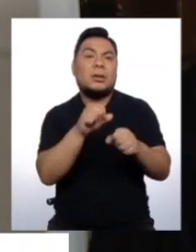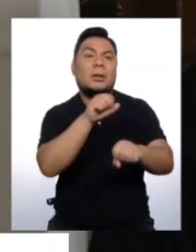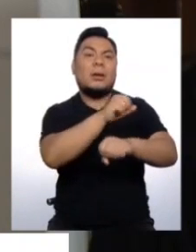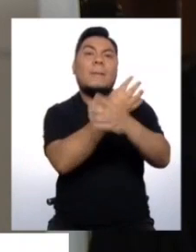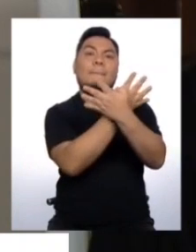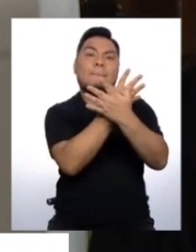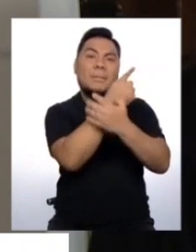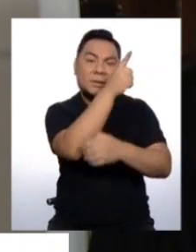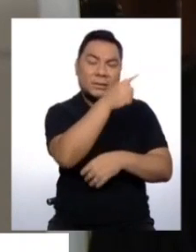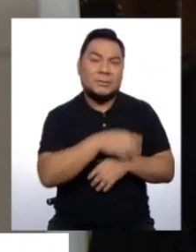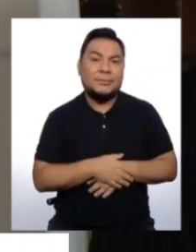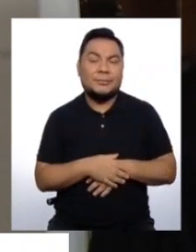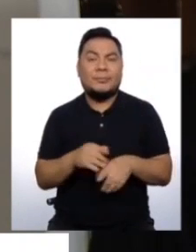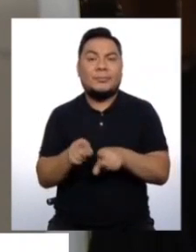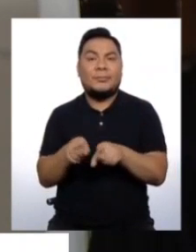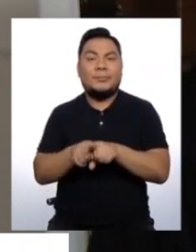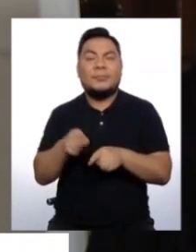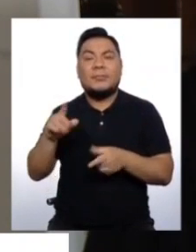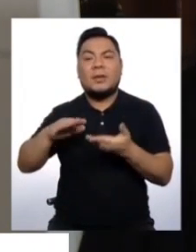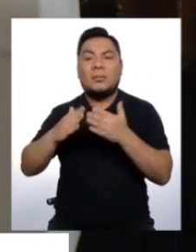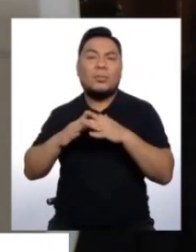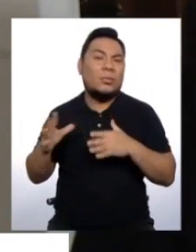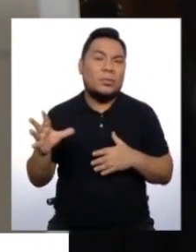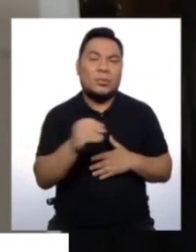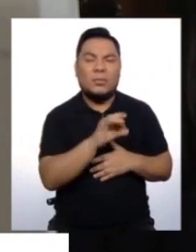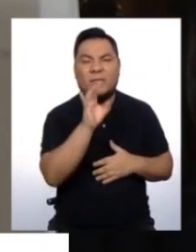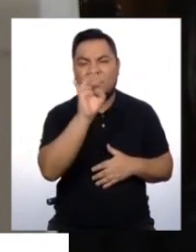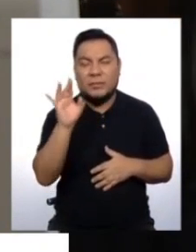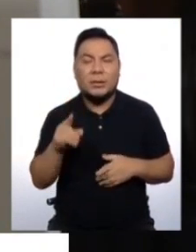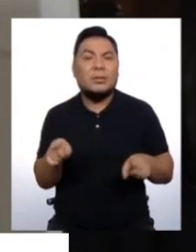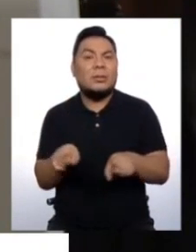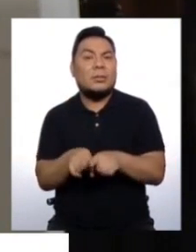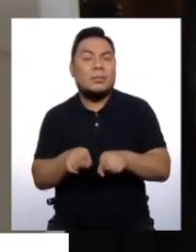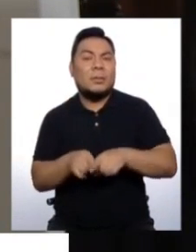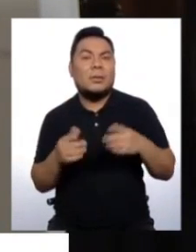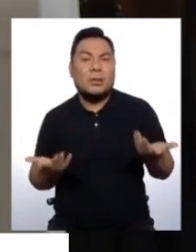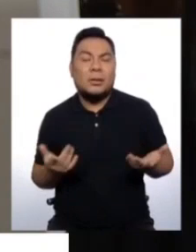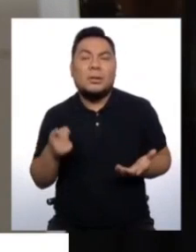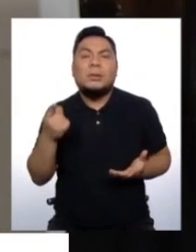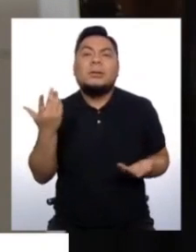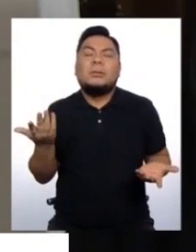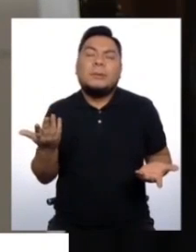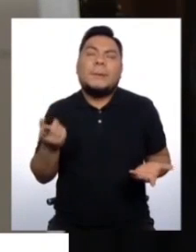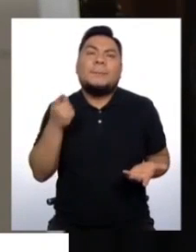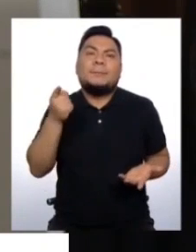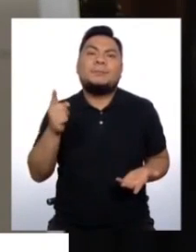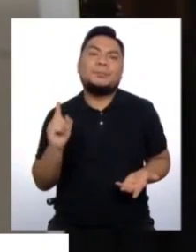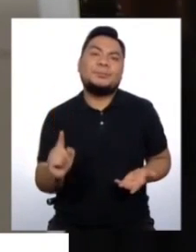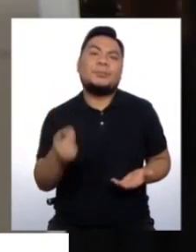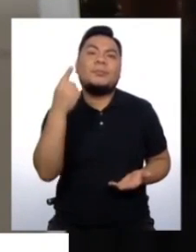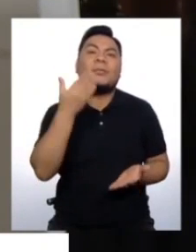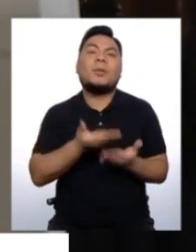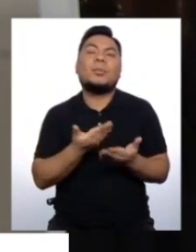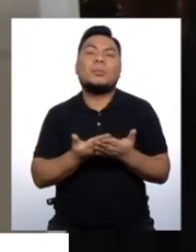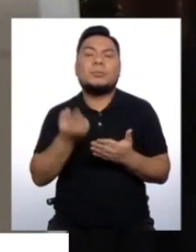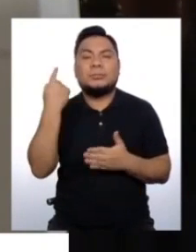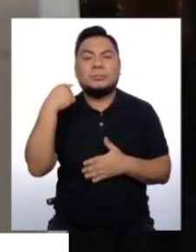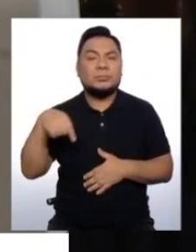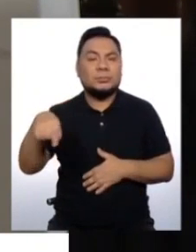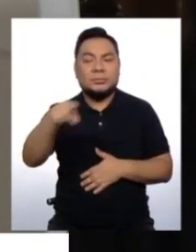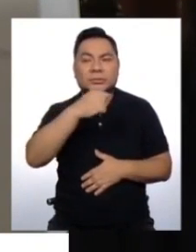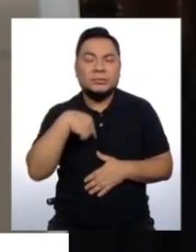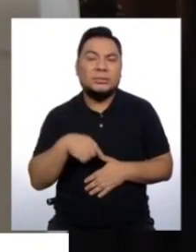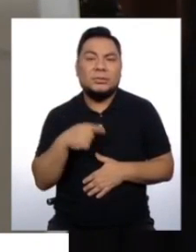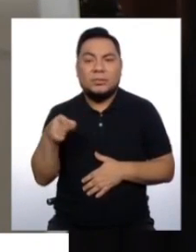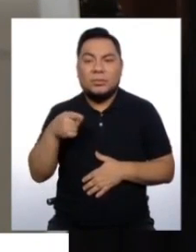penales, en población general. Incluso estamos basándonos como primera prueba para